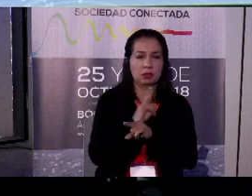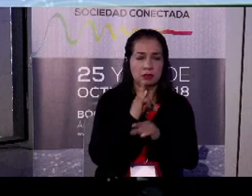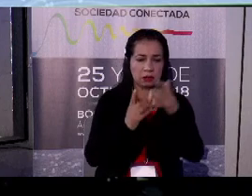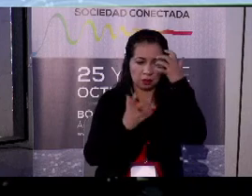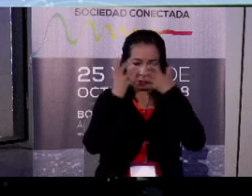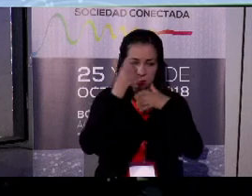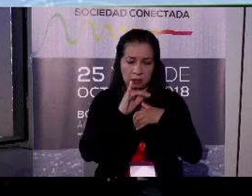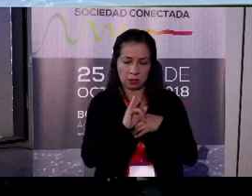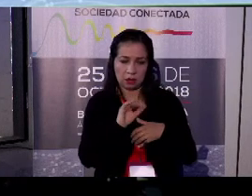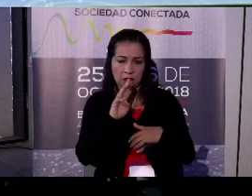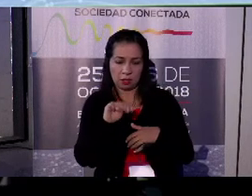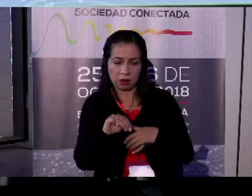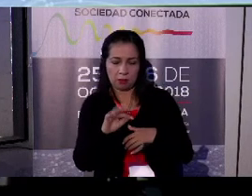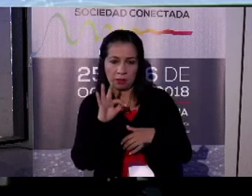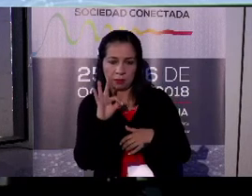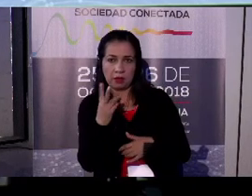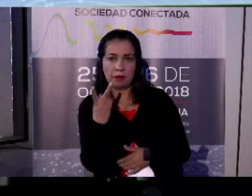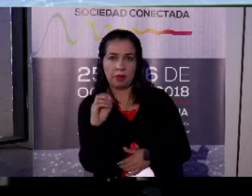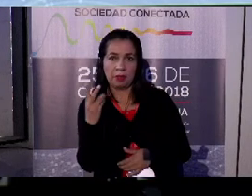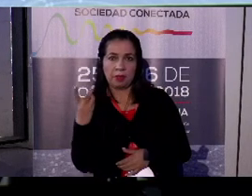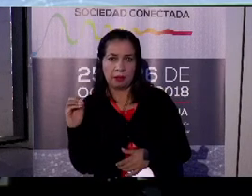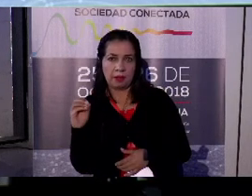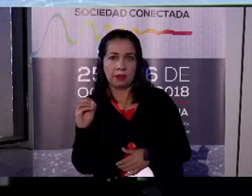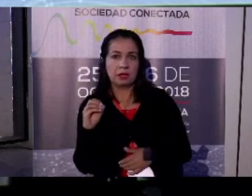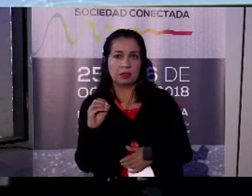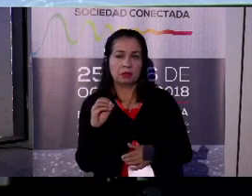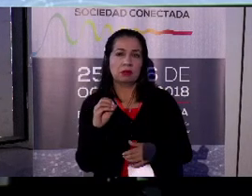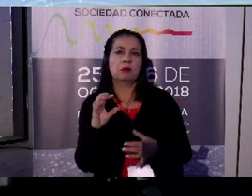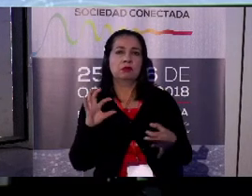imt 2020 para sistema